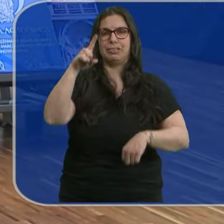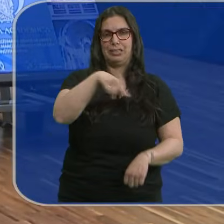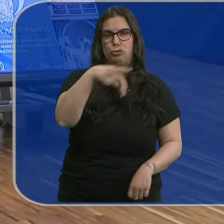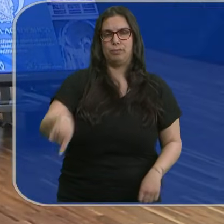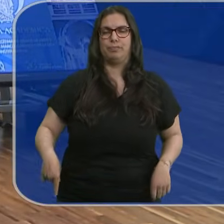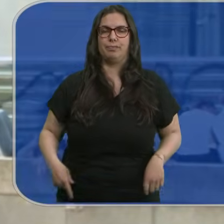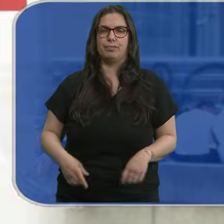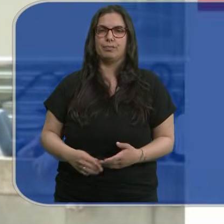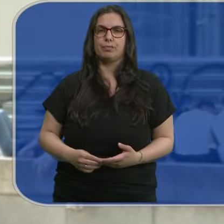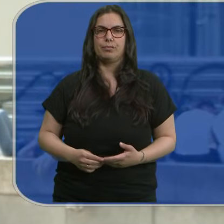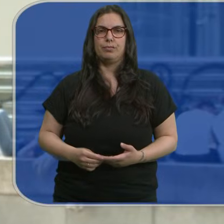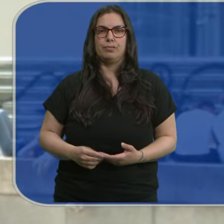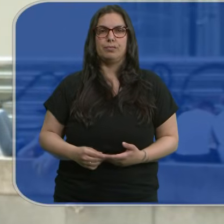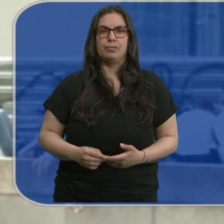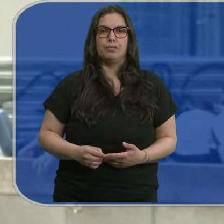casos.